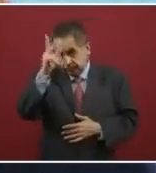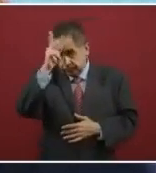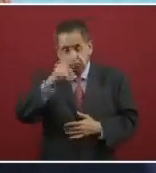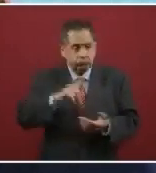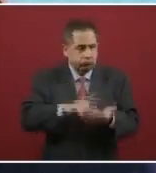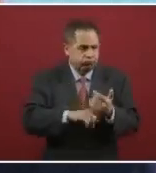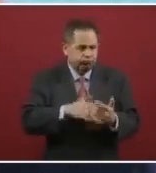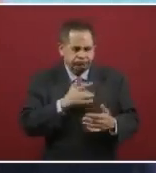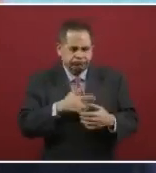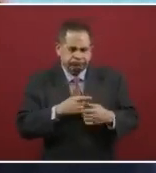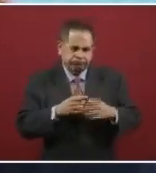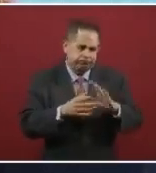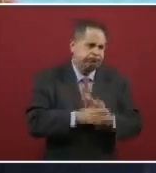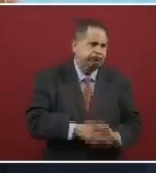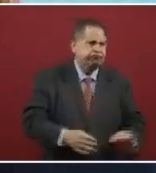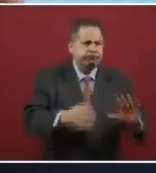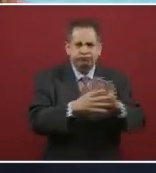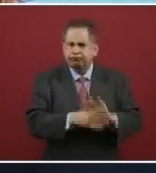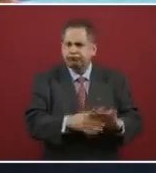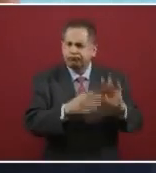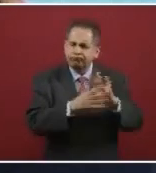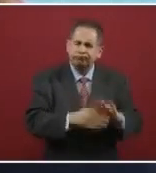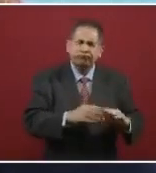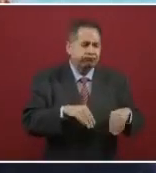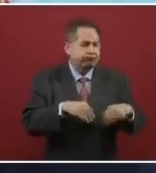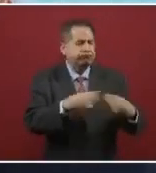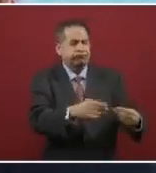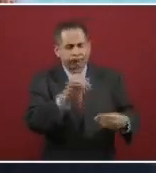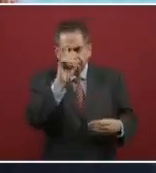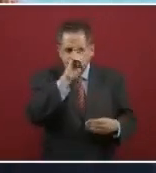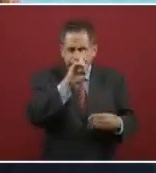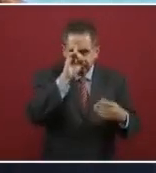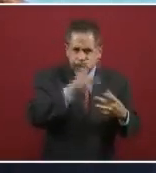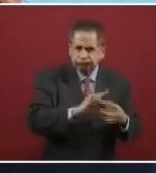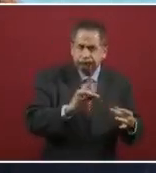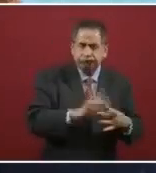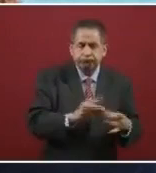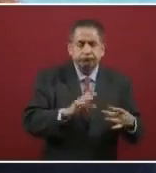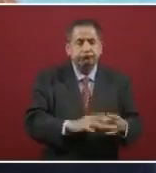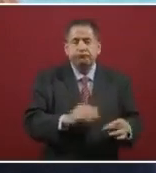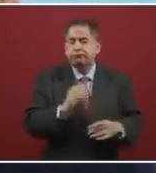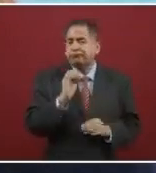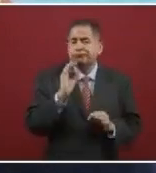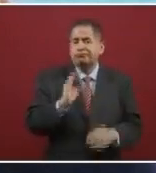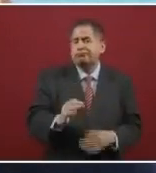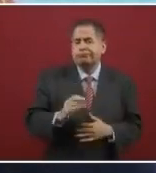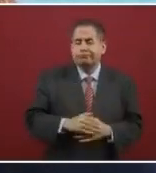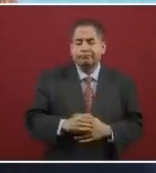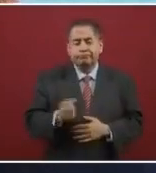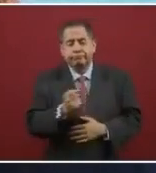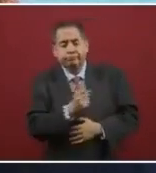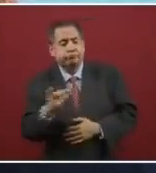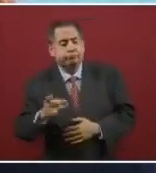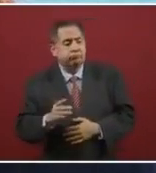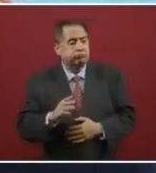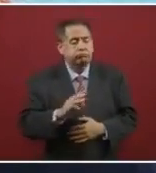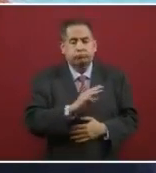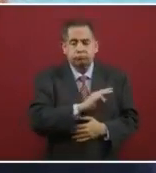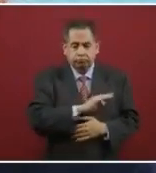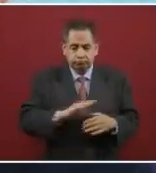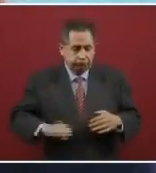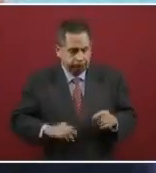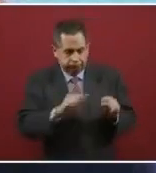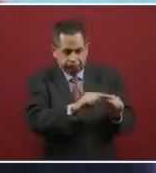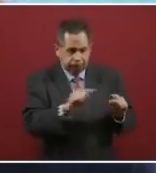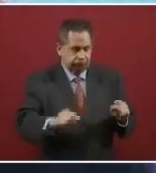estas familias. En los municipios que aquí se mencionan hubo diferentes actividades culturales como danza,